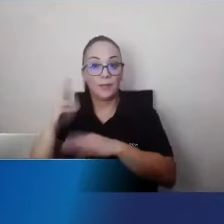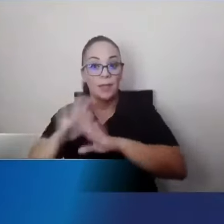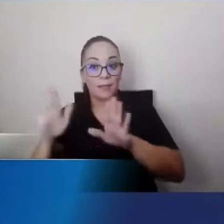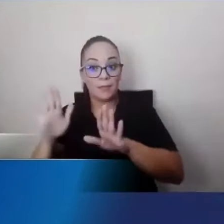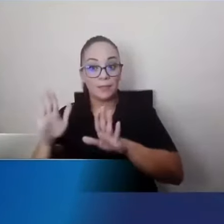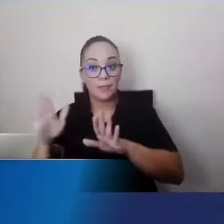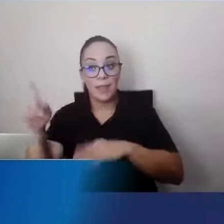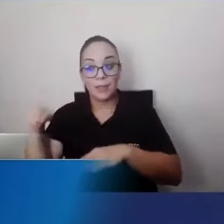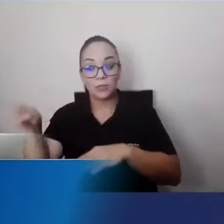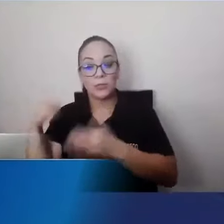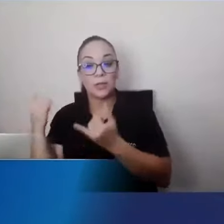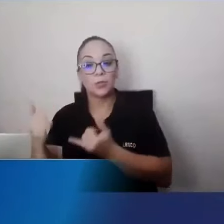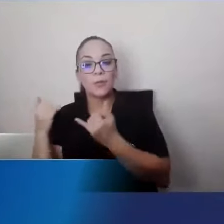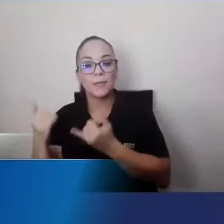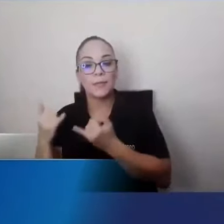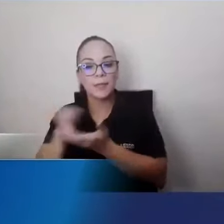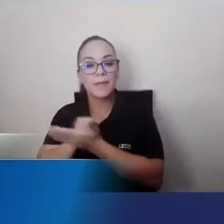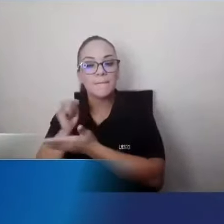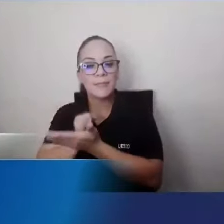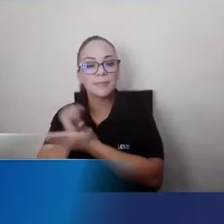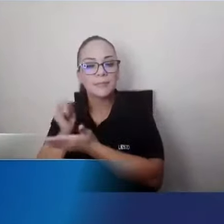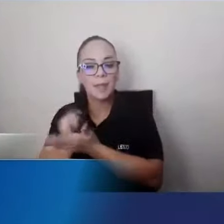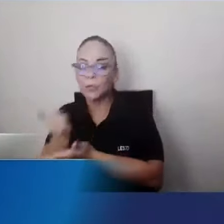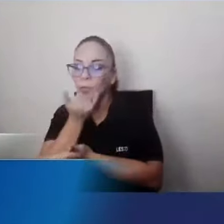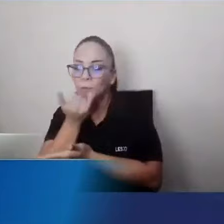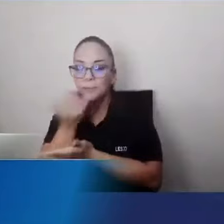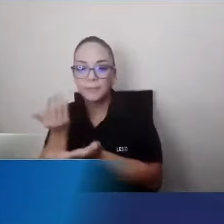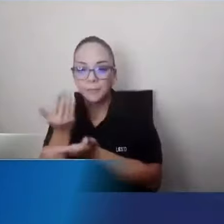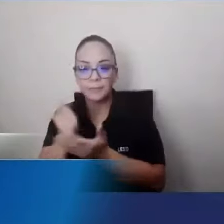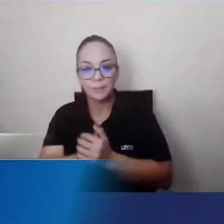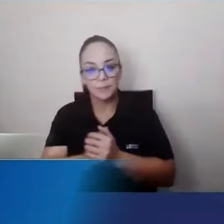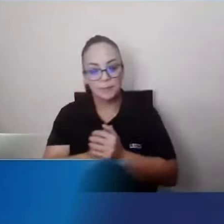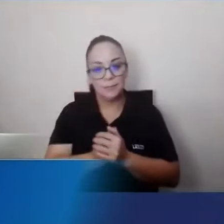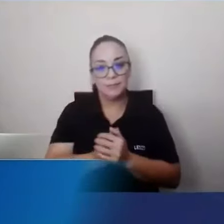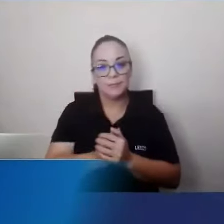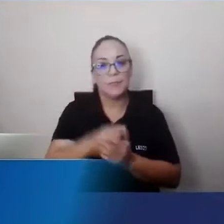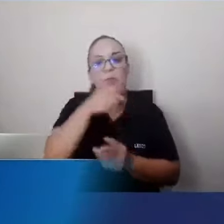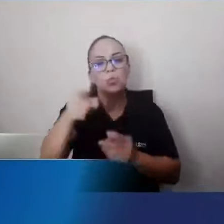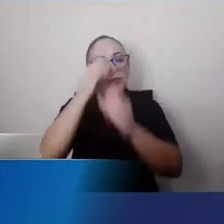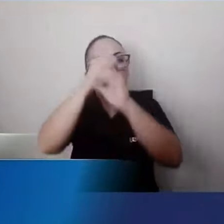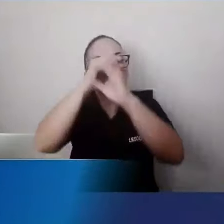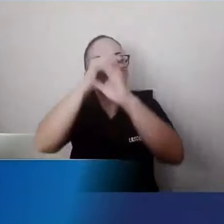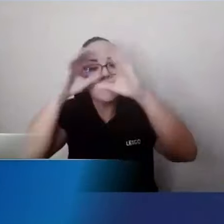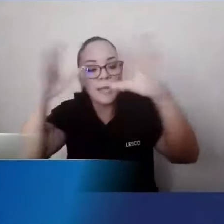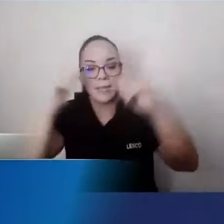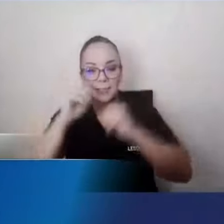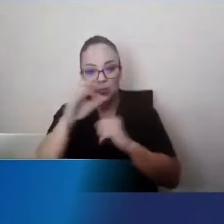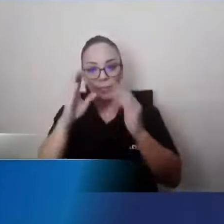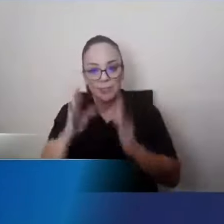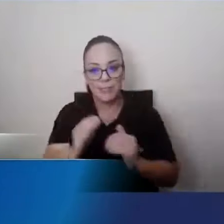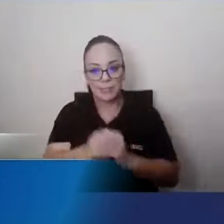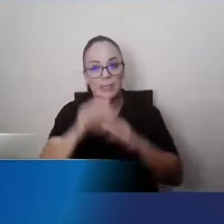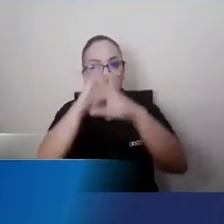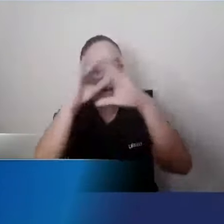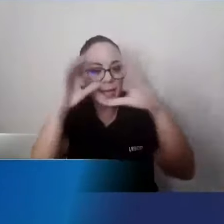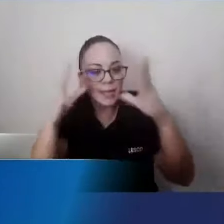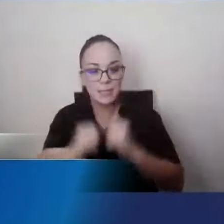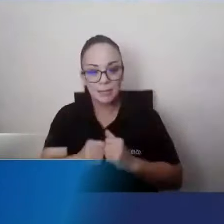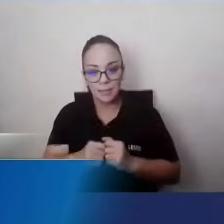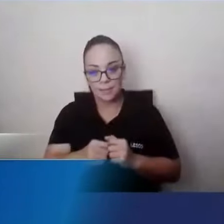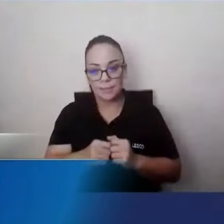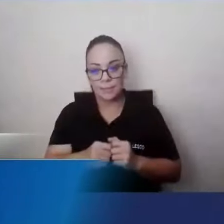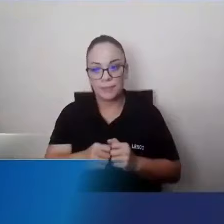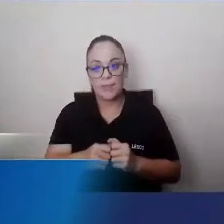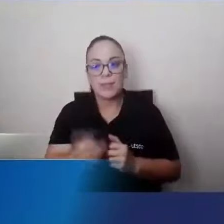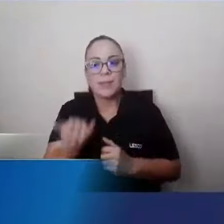actualmente en investigación. Imagínense ustedes, compatriotas, qué hubiera pasado